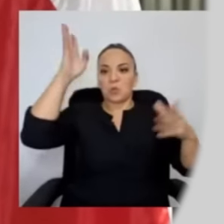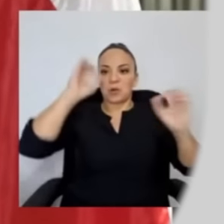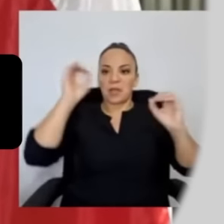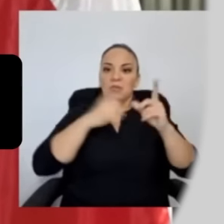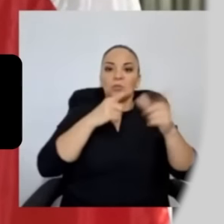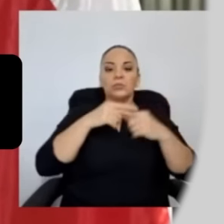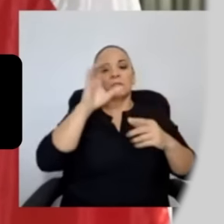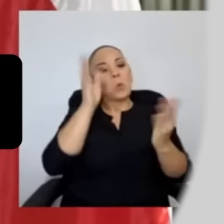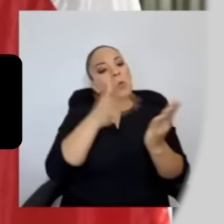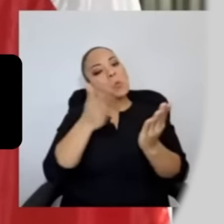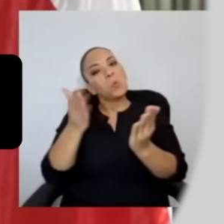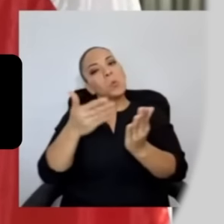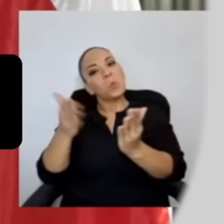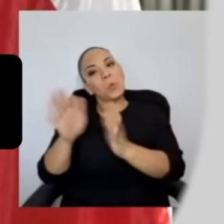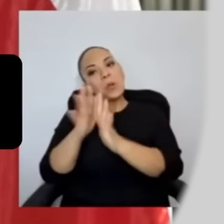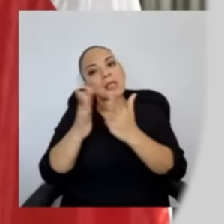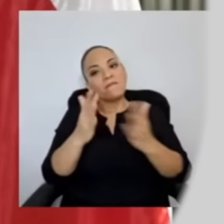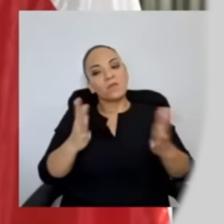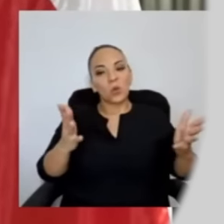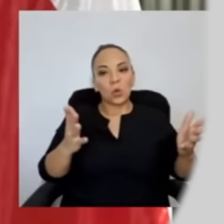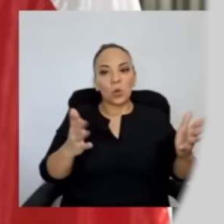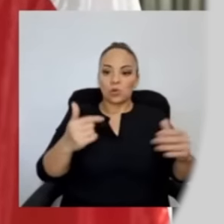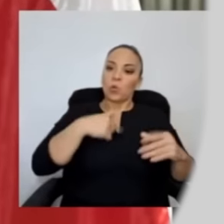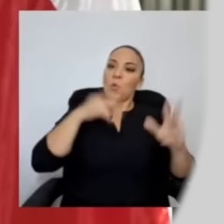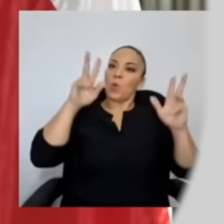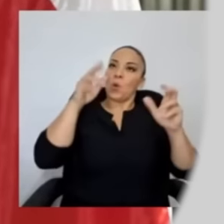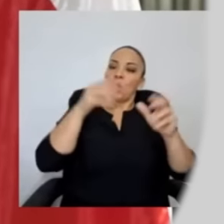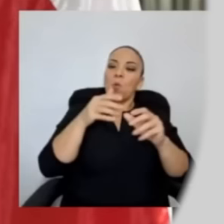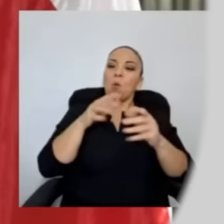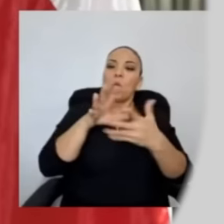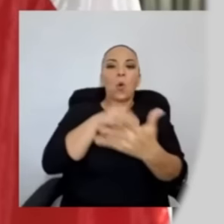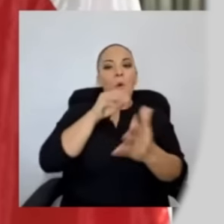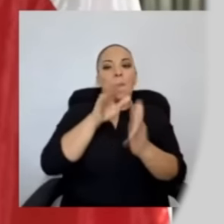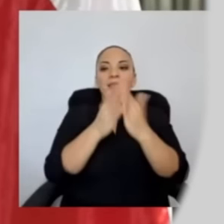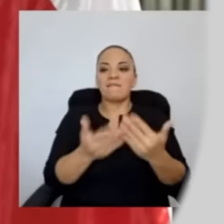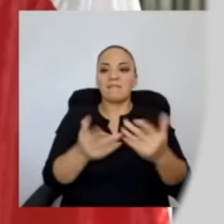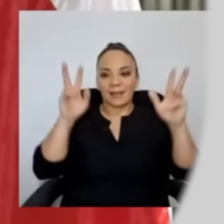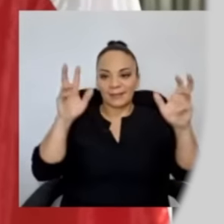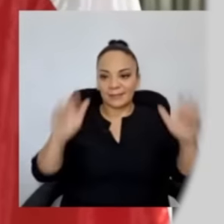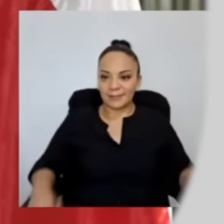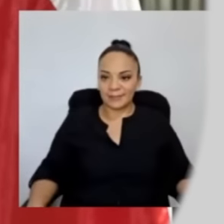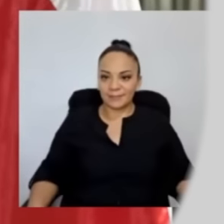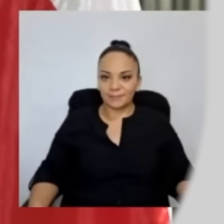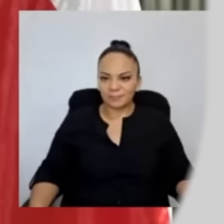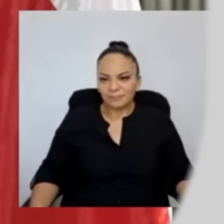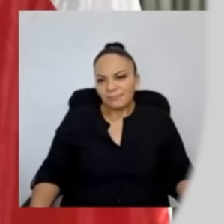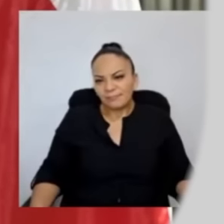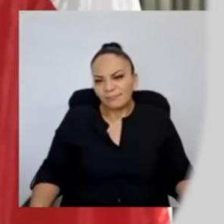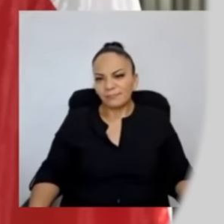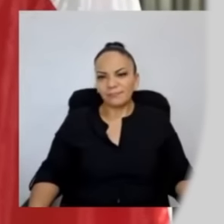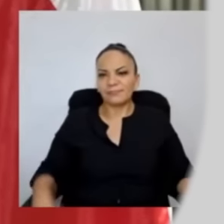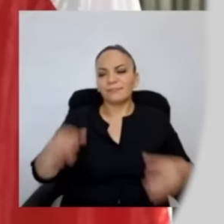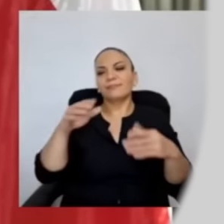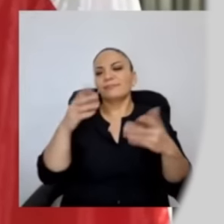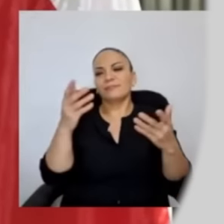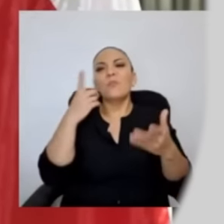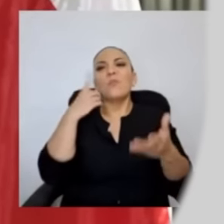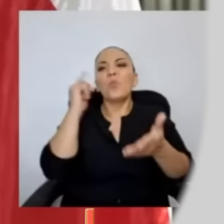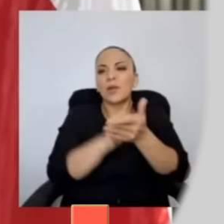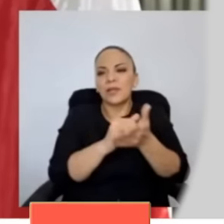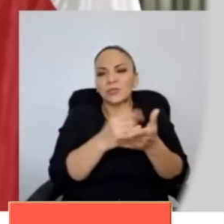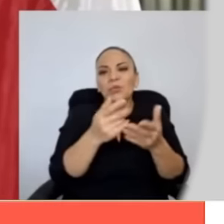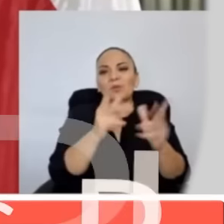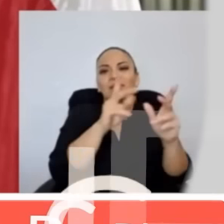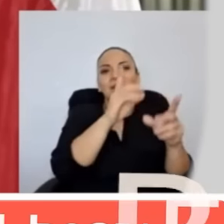al librito que yo acepté como mi Biblia política. Usted tiene a diputados del PLP.